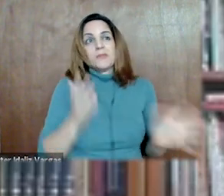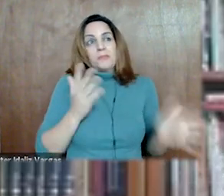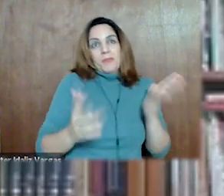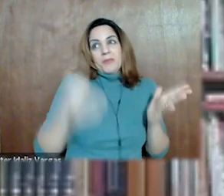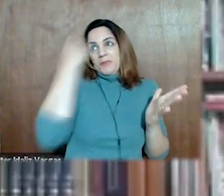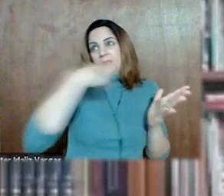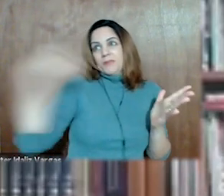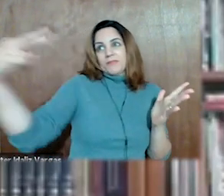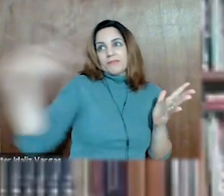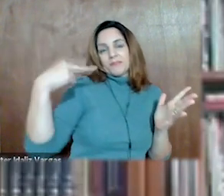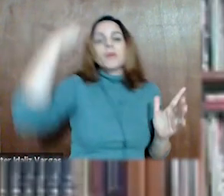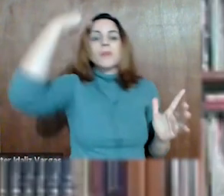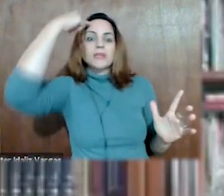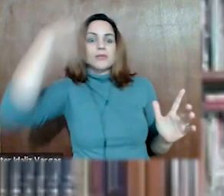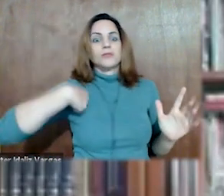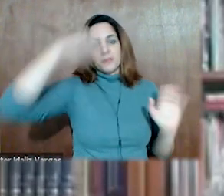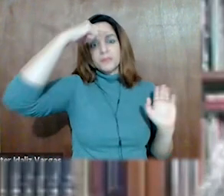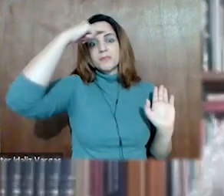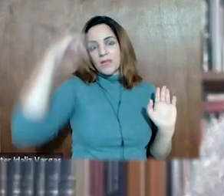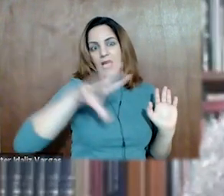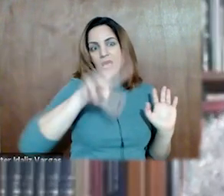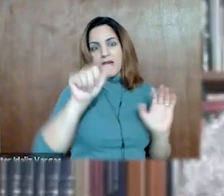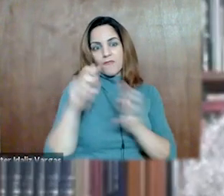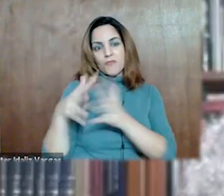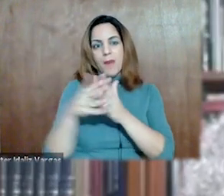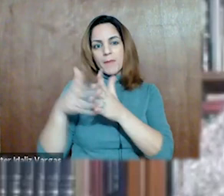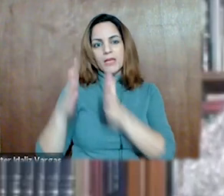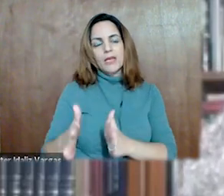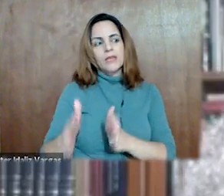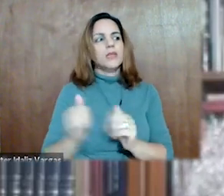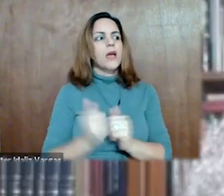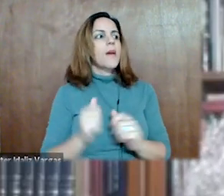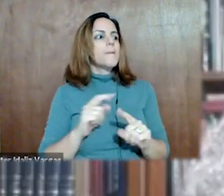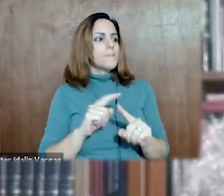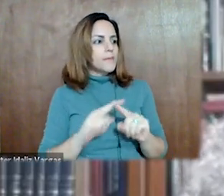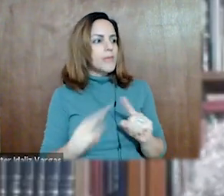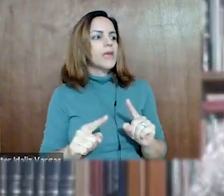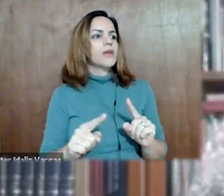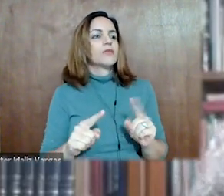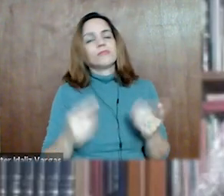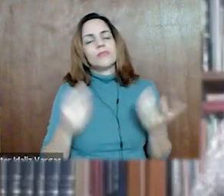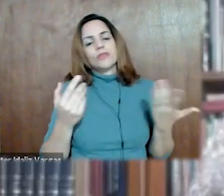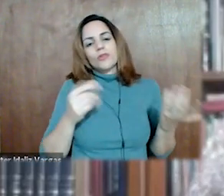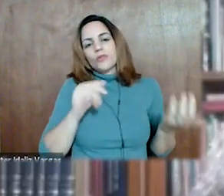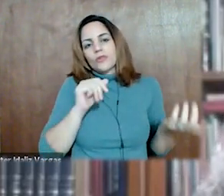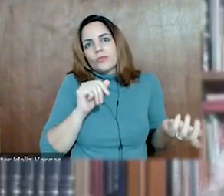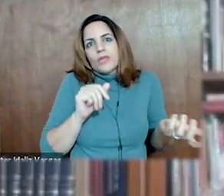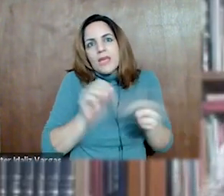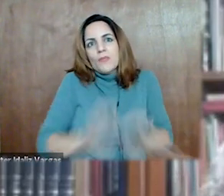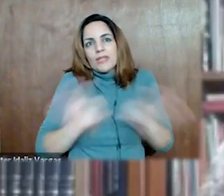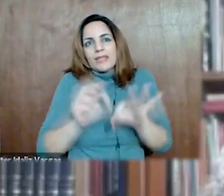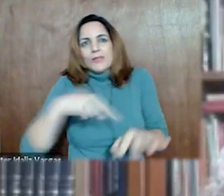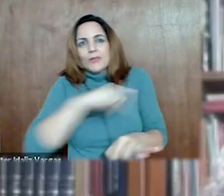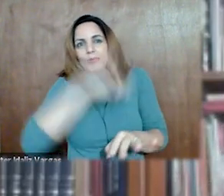afroamericanas, seguramente piensan lo mismo cuando ven la foto. Porque esa es parte de los retos, de conocer la diversidad racial y étnica de